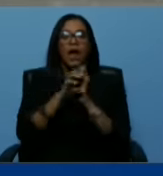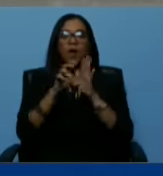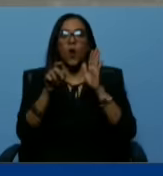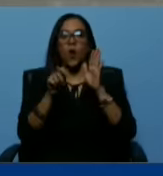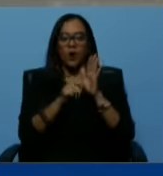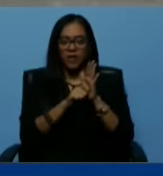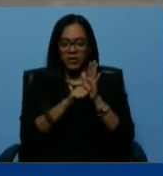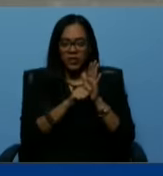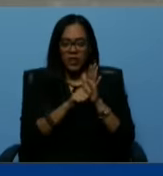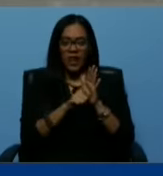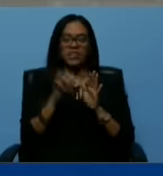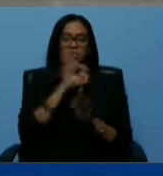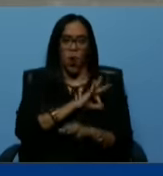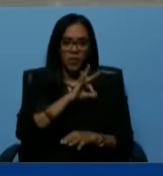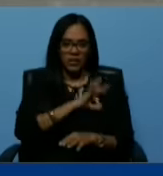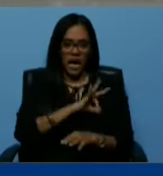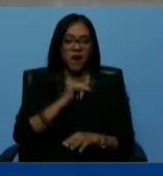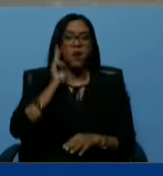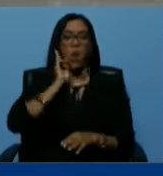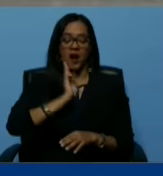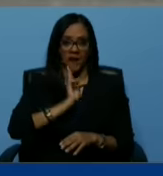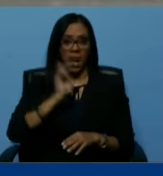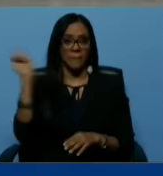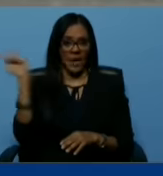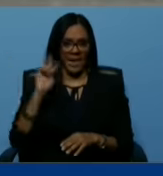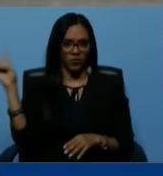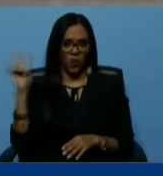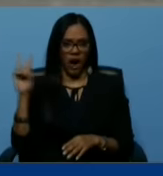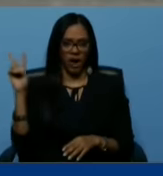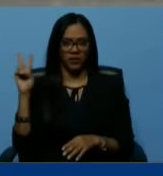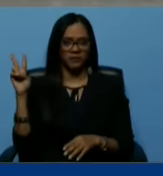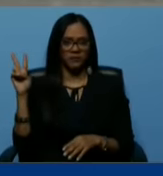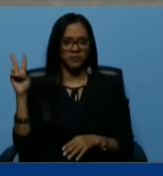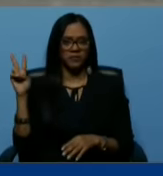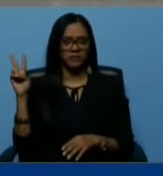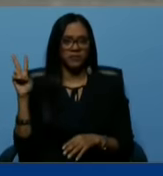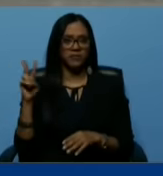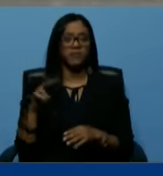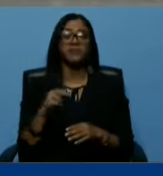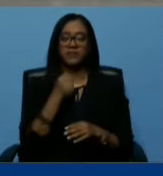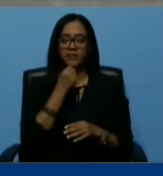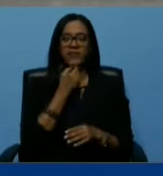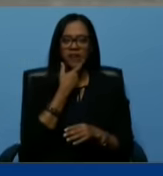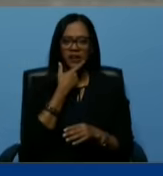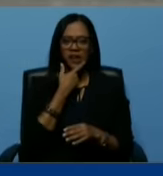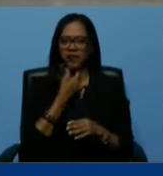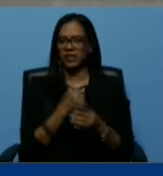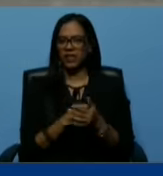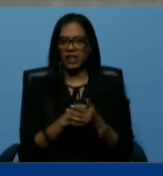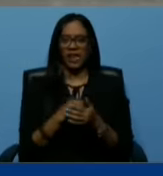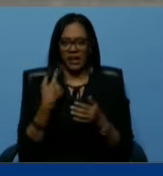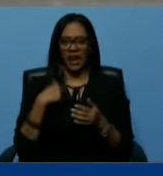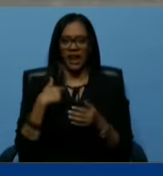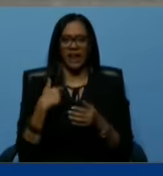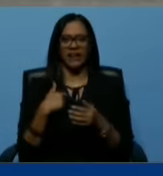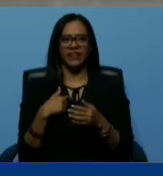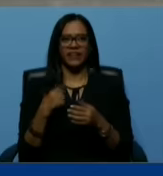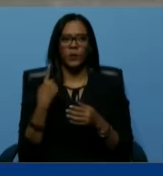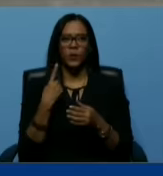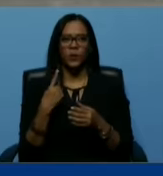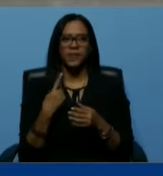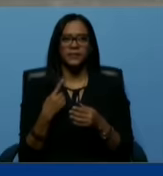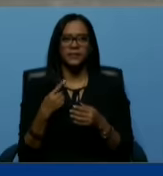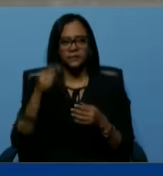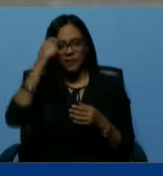constitucionalismo social bolivariano de Venezuela. Qué bonito es tener una